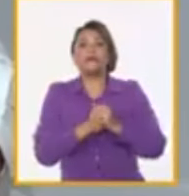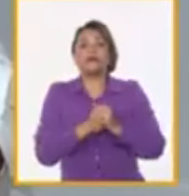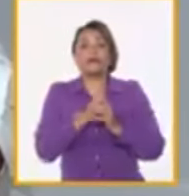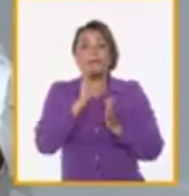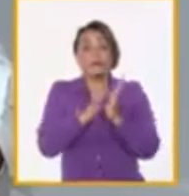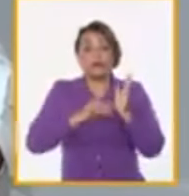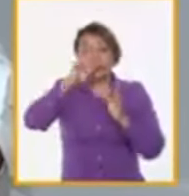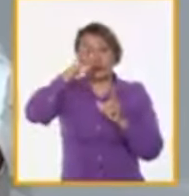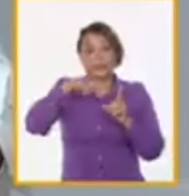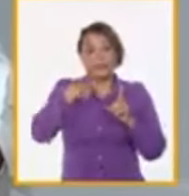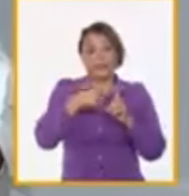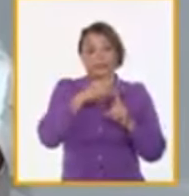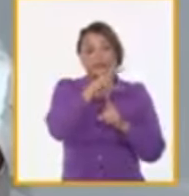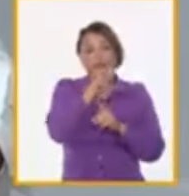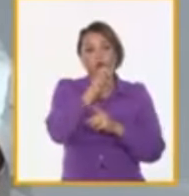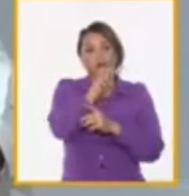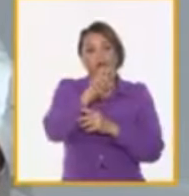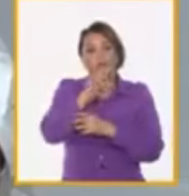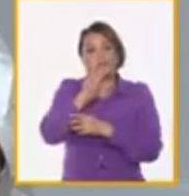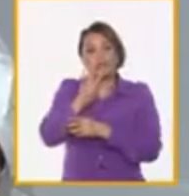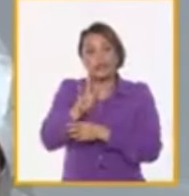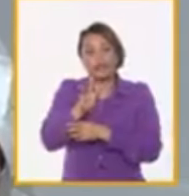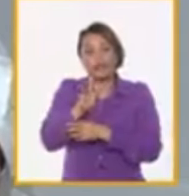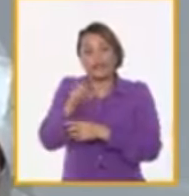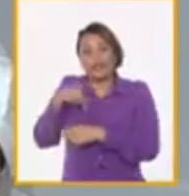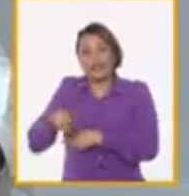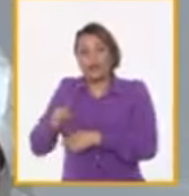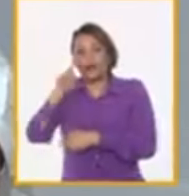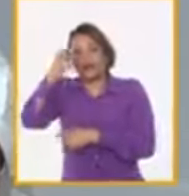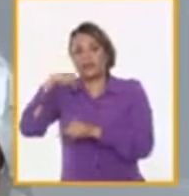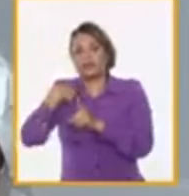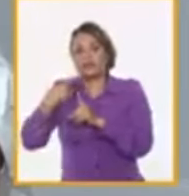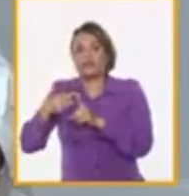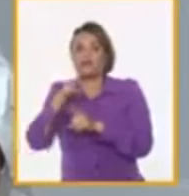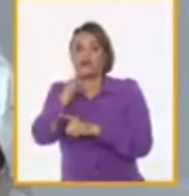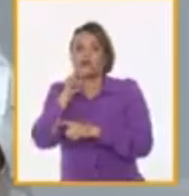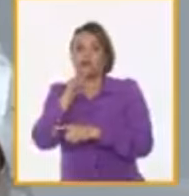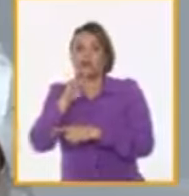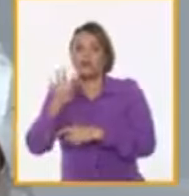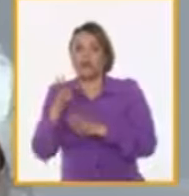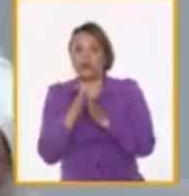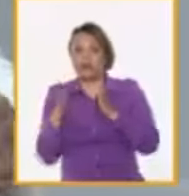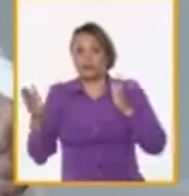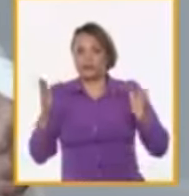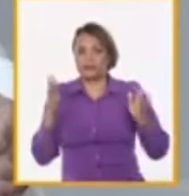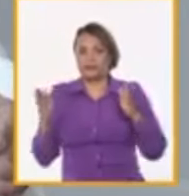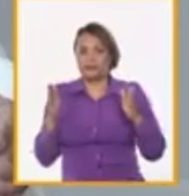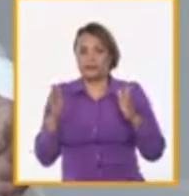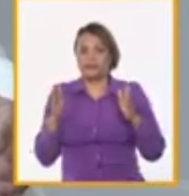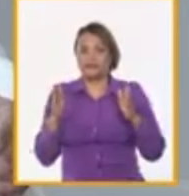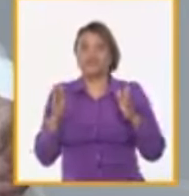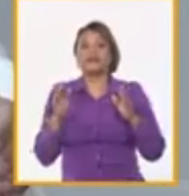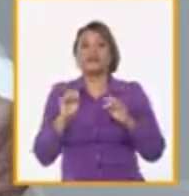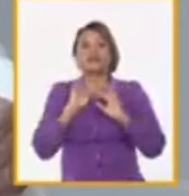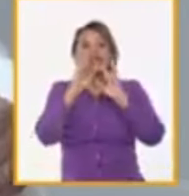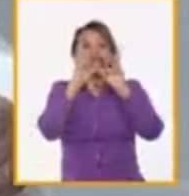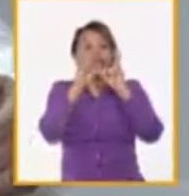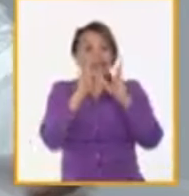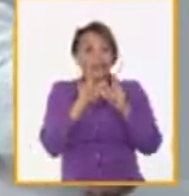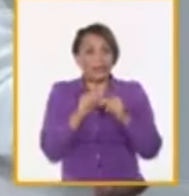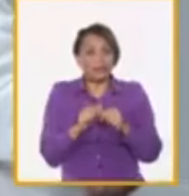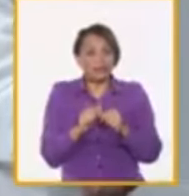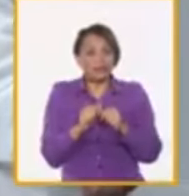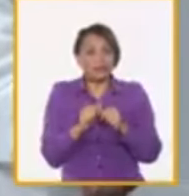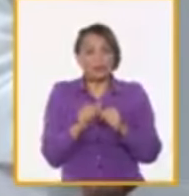septiembre del 2023 y las que tenemos en septiembre del 2024. Y las cifras son